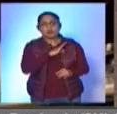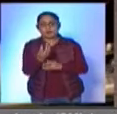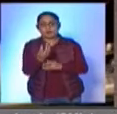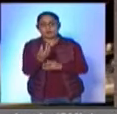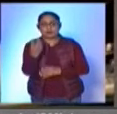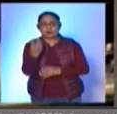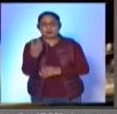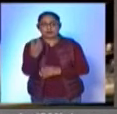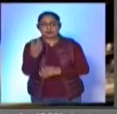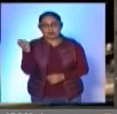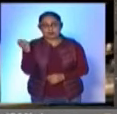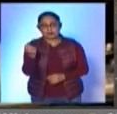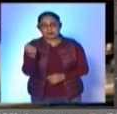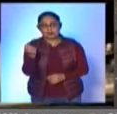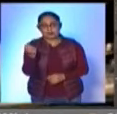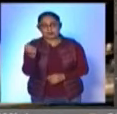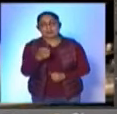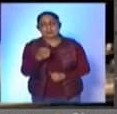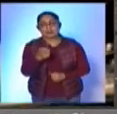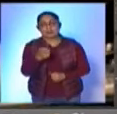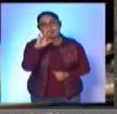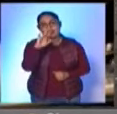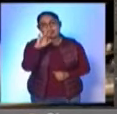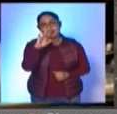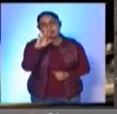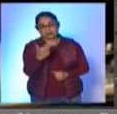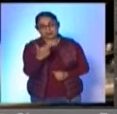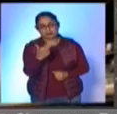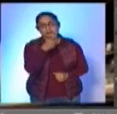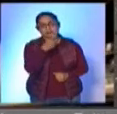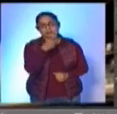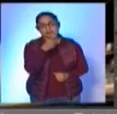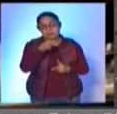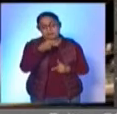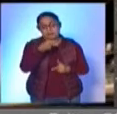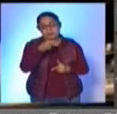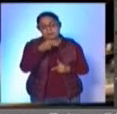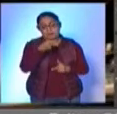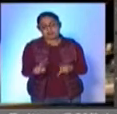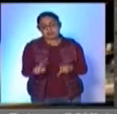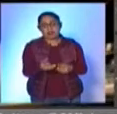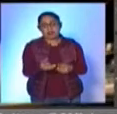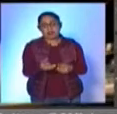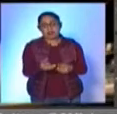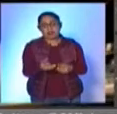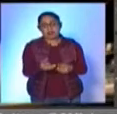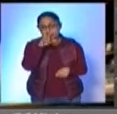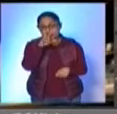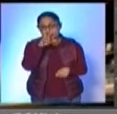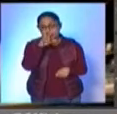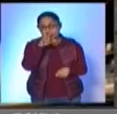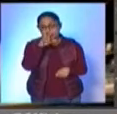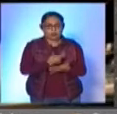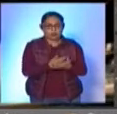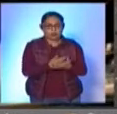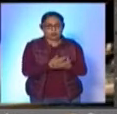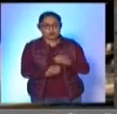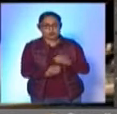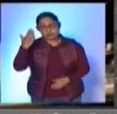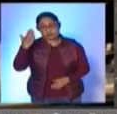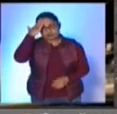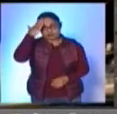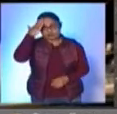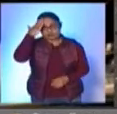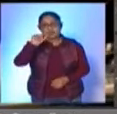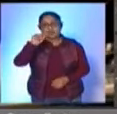tecnologías. Así las cosas, Erich, esto es parte de lo que comenzará a realizar la Secretaría de Economía con la nueva titular